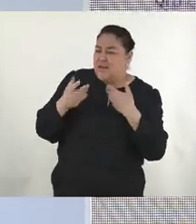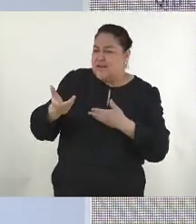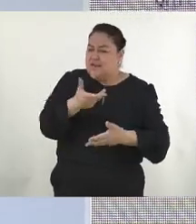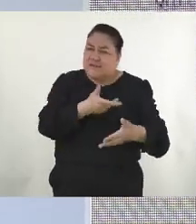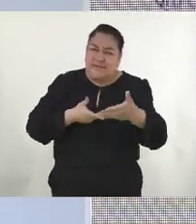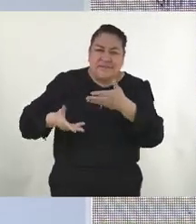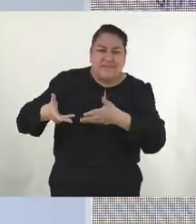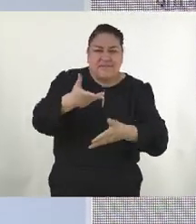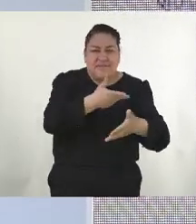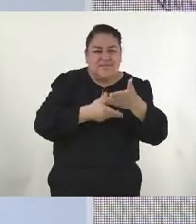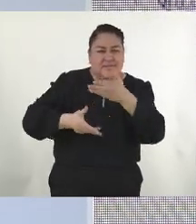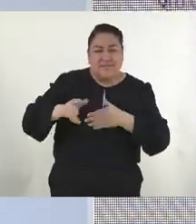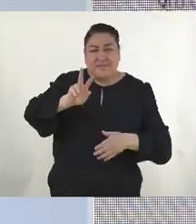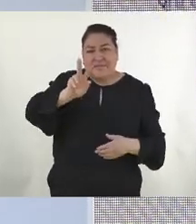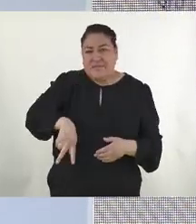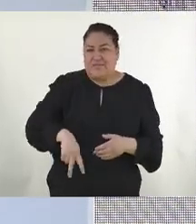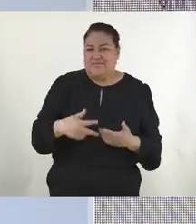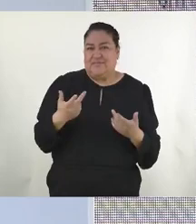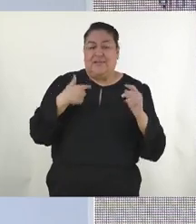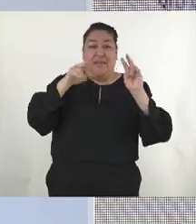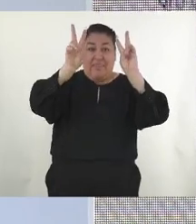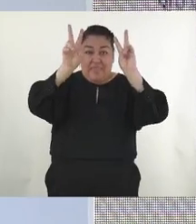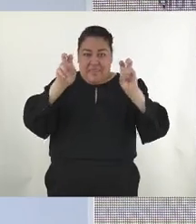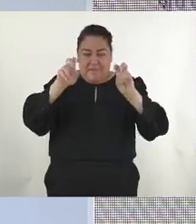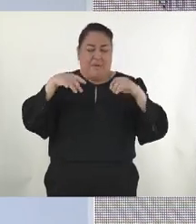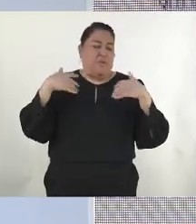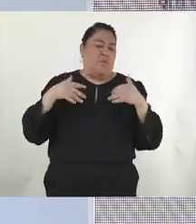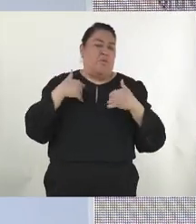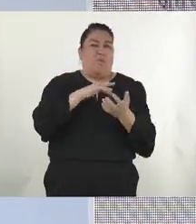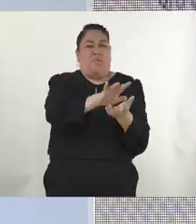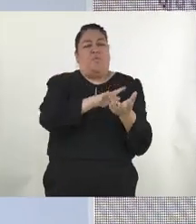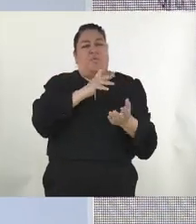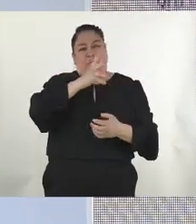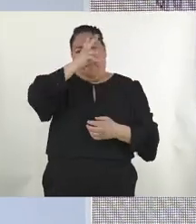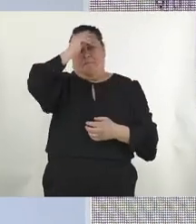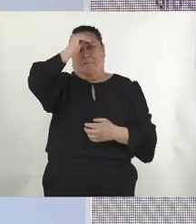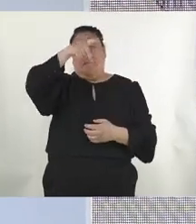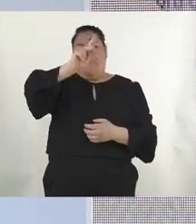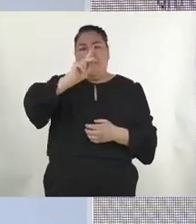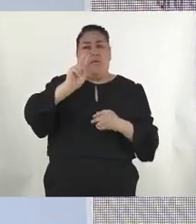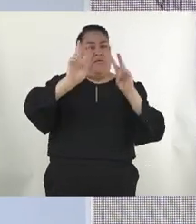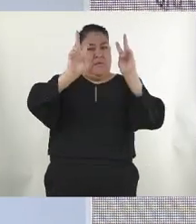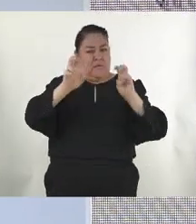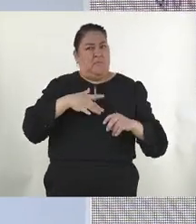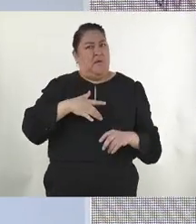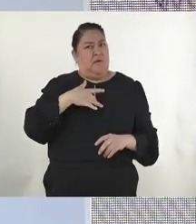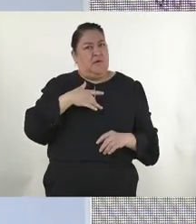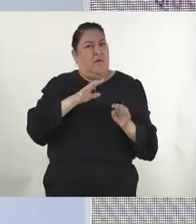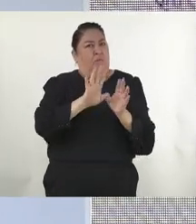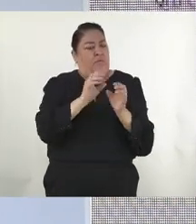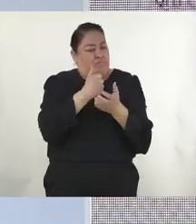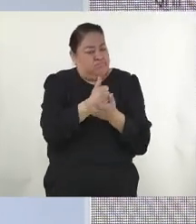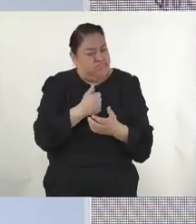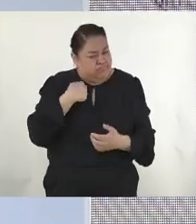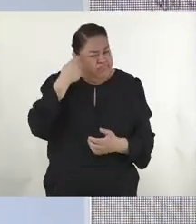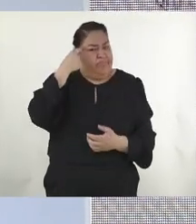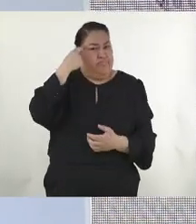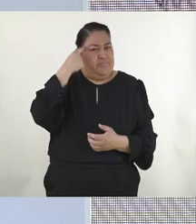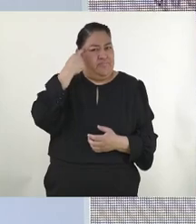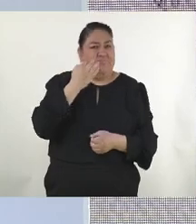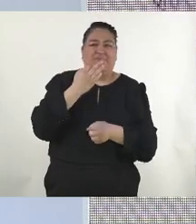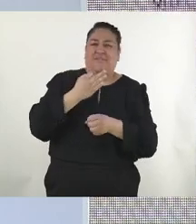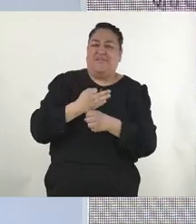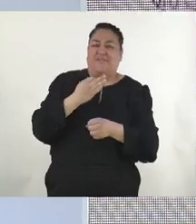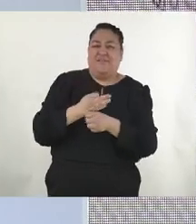los temas que precisamente nos inspiran pero que sobre todo nos preocupan así que así es como comenzamos nuestro primer